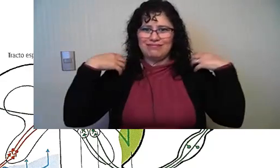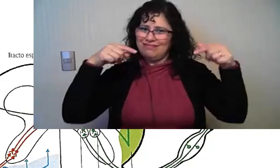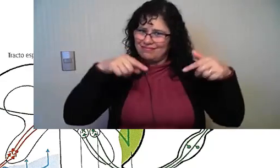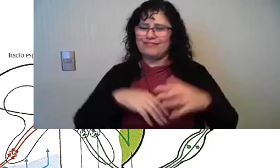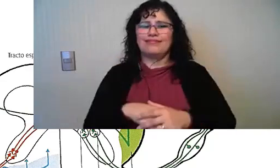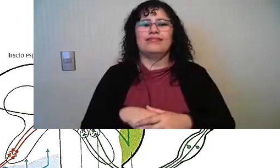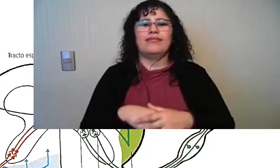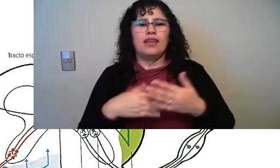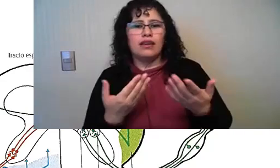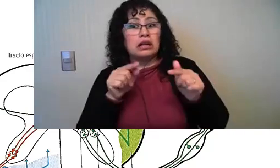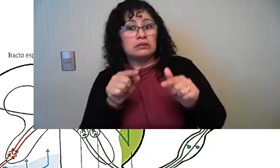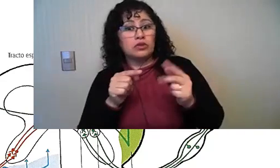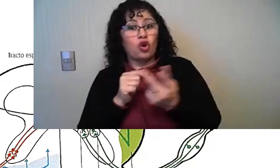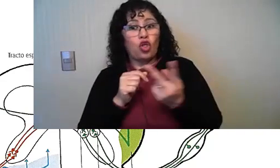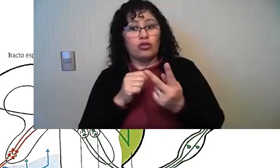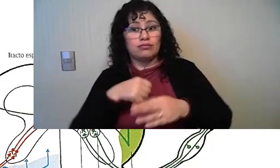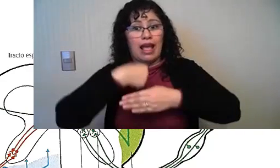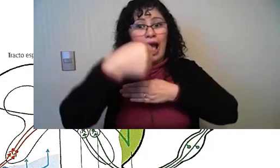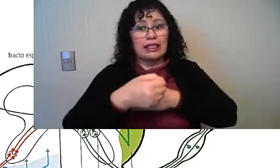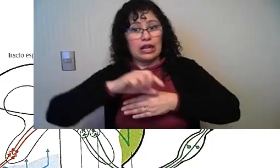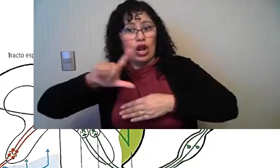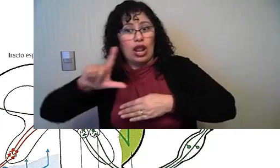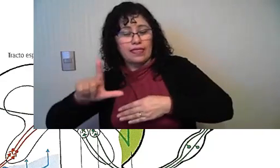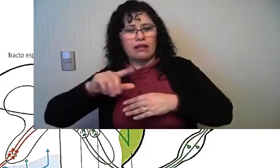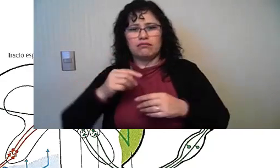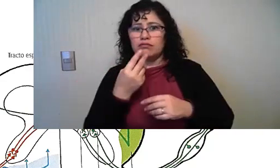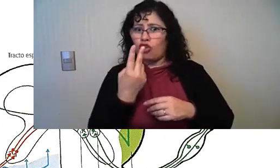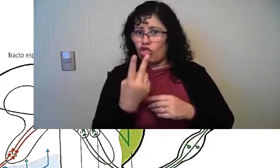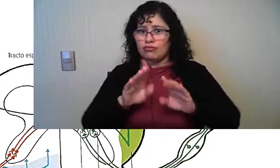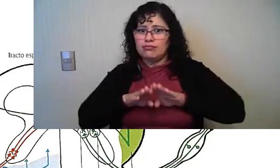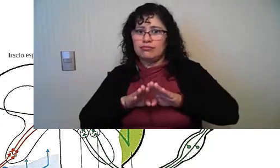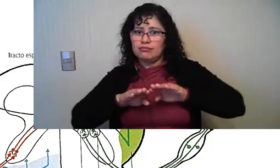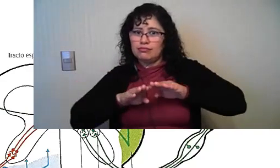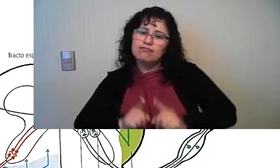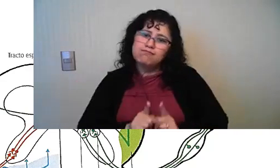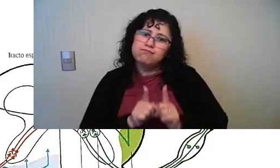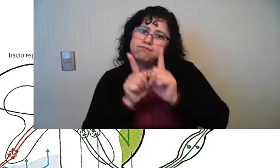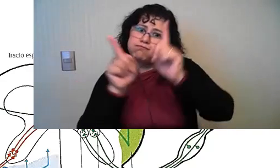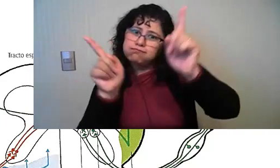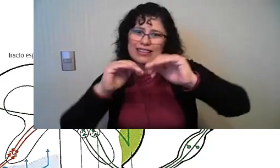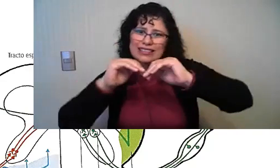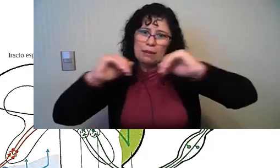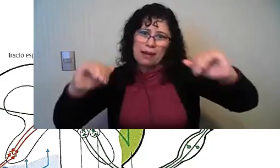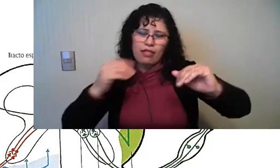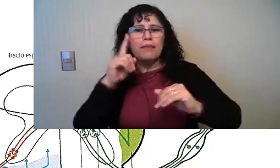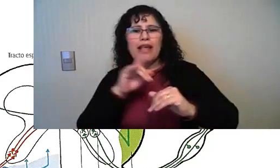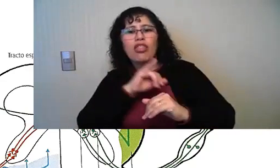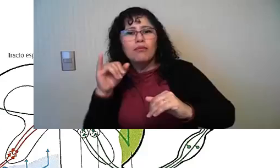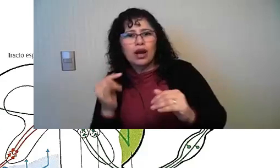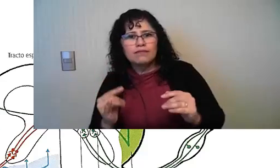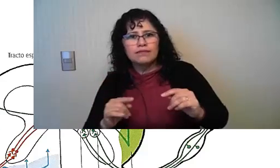Y estos dos que vienen separados se logran unir, ¿cierto? Aquí a nivel